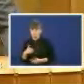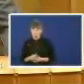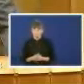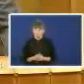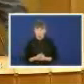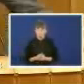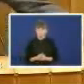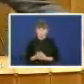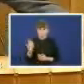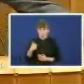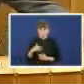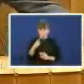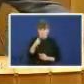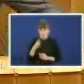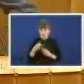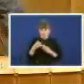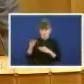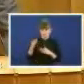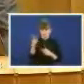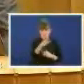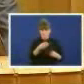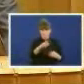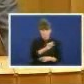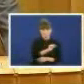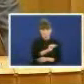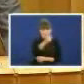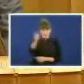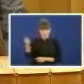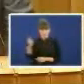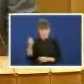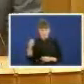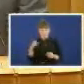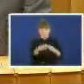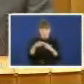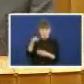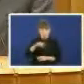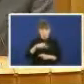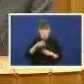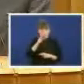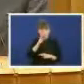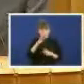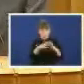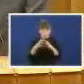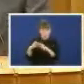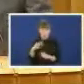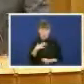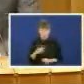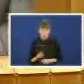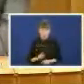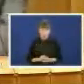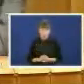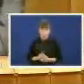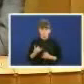ano os tres líderes das forzas políticas galegas non fomos quen de chegar a un acordo na reforma do estatuto as